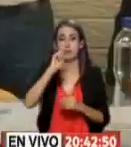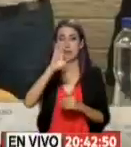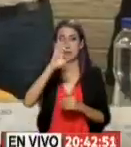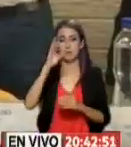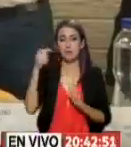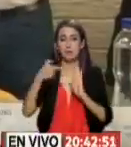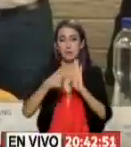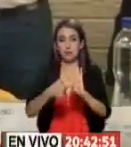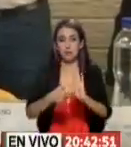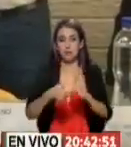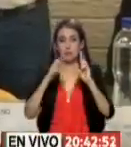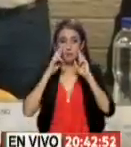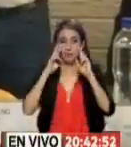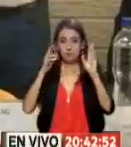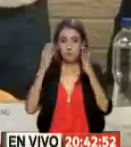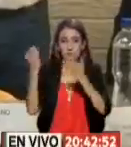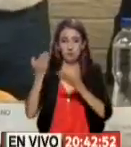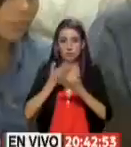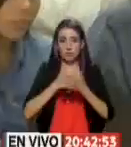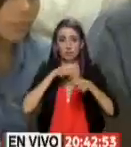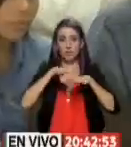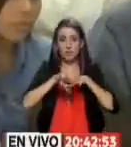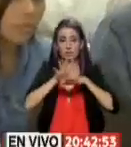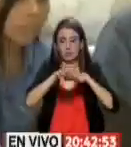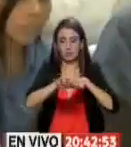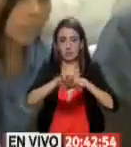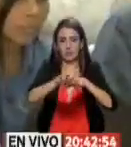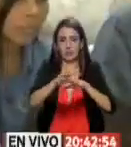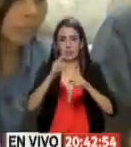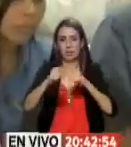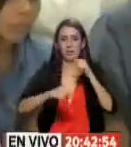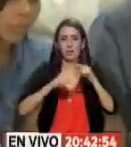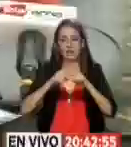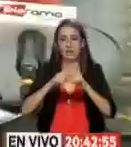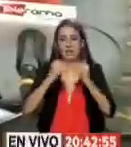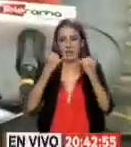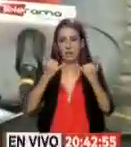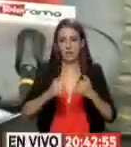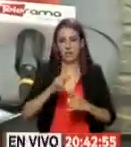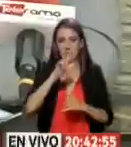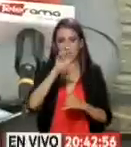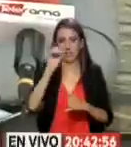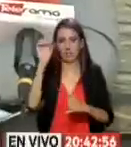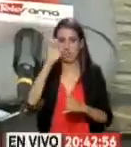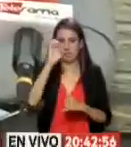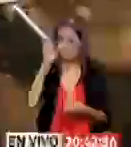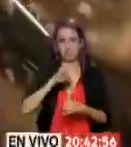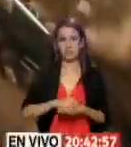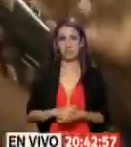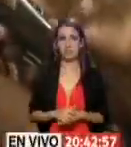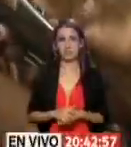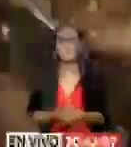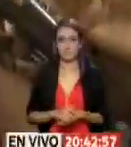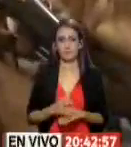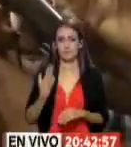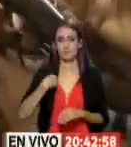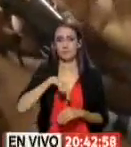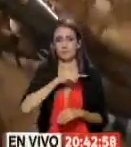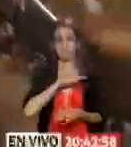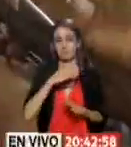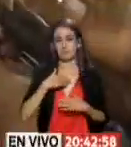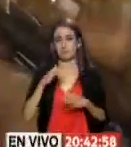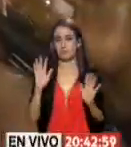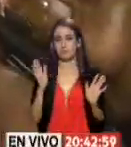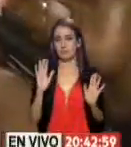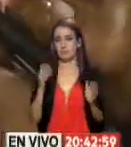dio a conocer su postura sobre las movilizaciones anunciadas para este 30 de enero. Nosotros no somos de la central